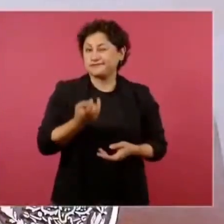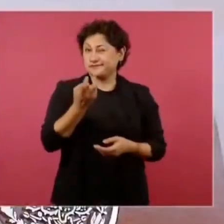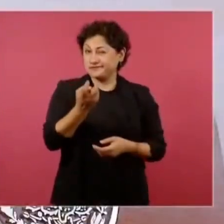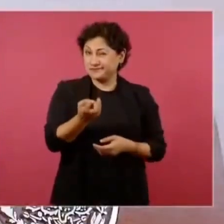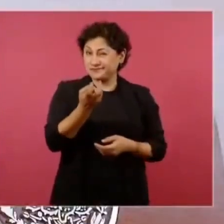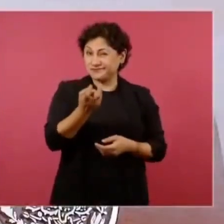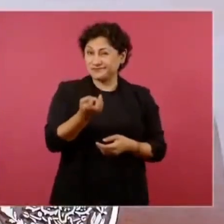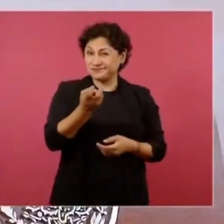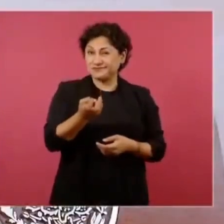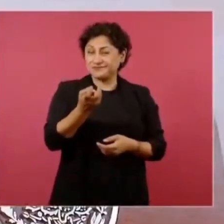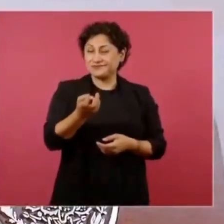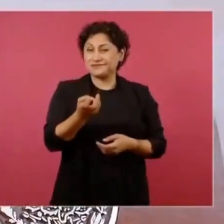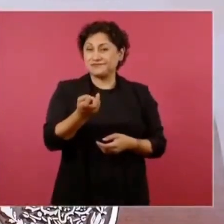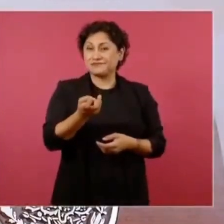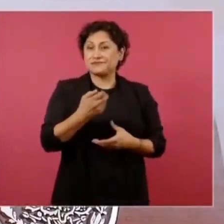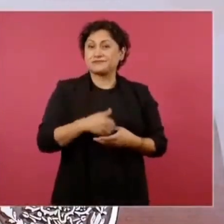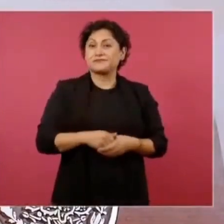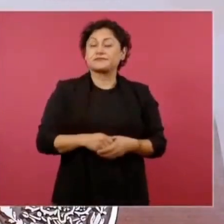es